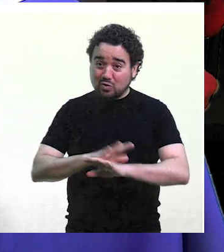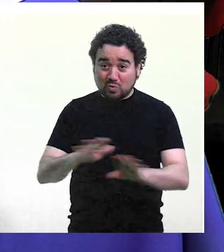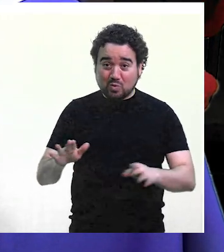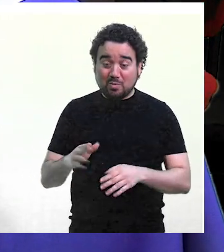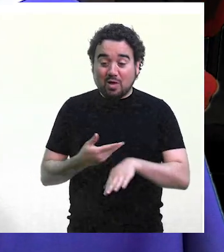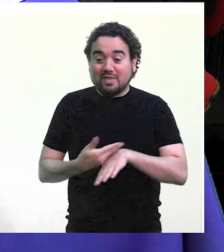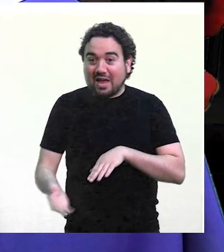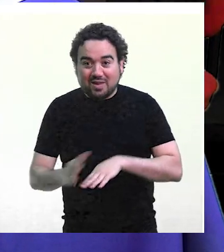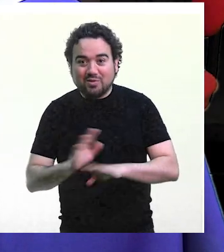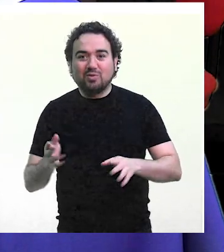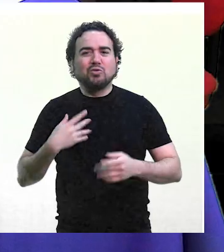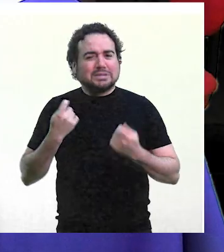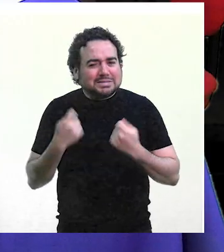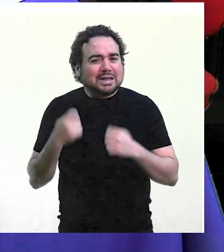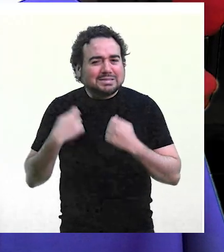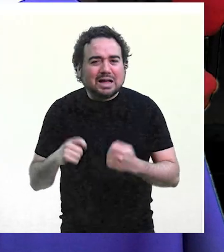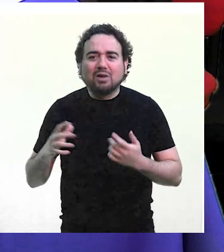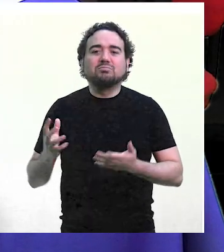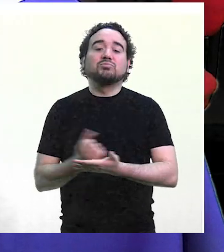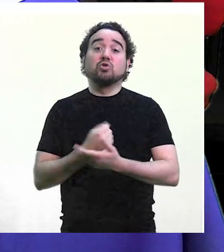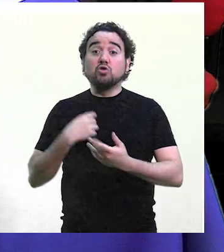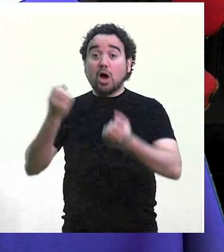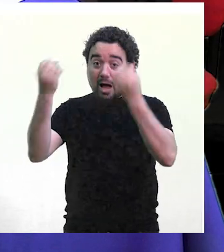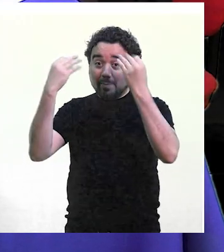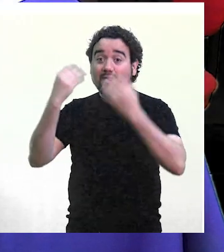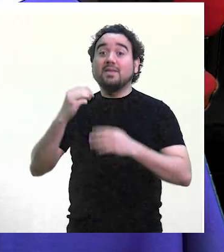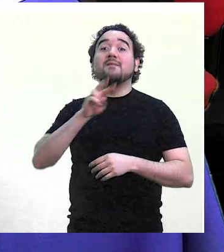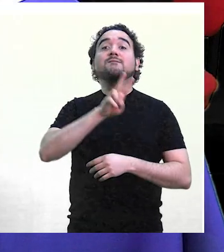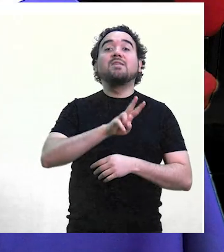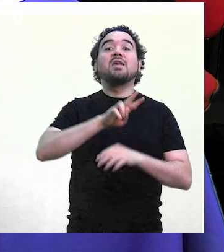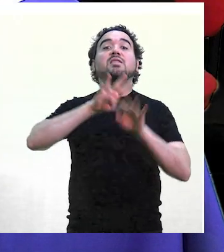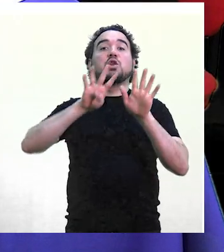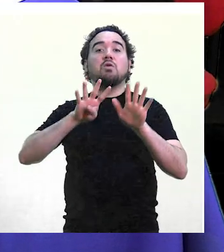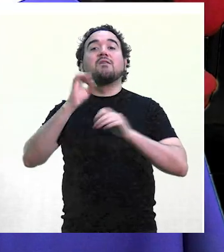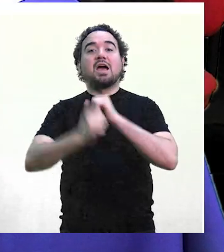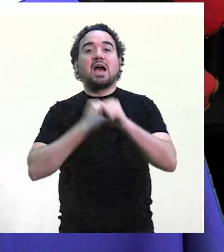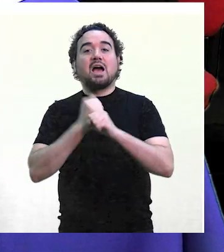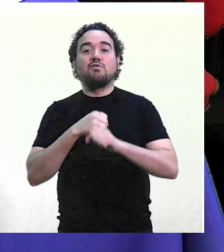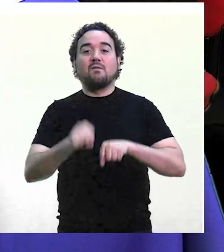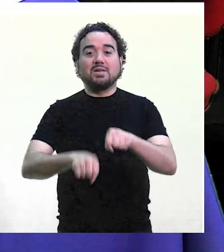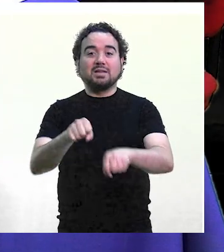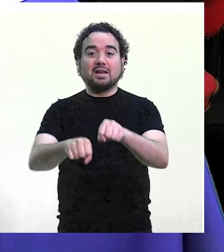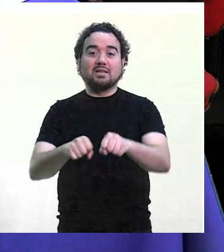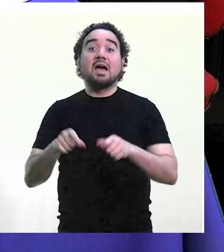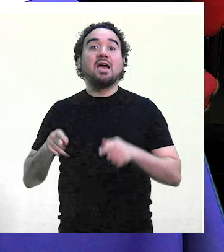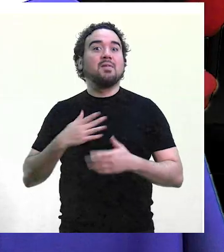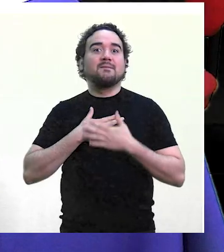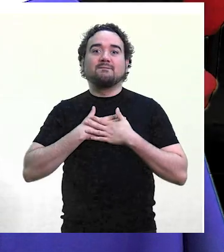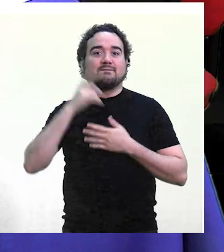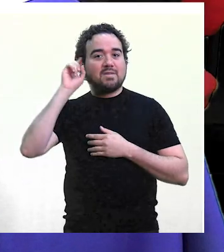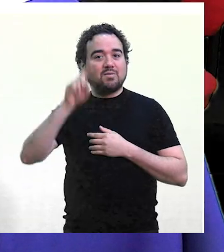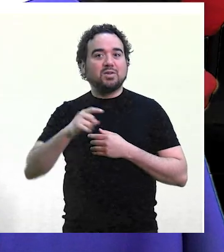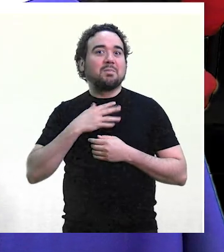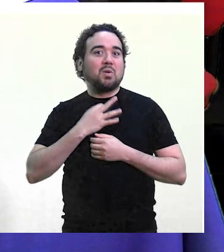andar en bicicleta. De verdad que Nunca es tarde, nunca es tarde. lo he intentado aprender y no pasa Yo aprendí a nada. los 29 años a andar en Mira, ese bicicleta. ¿En serio?